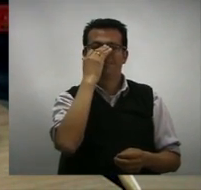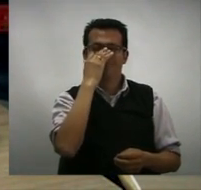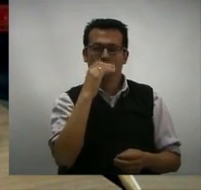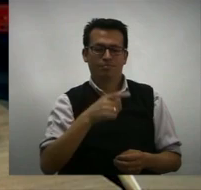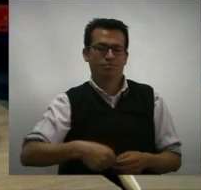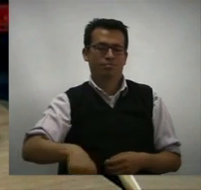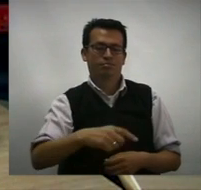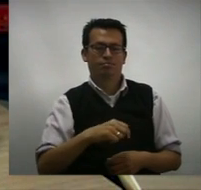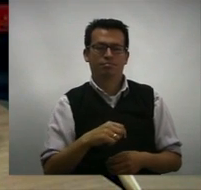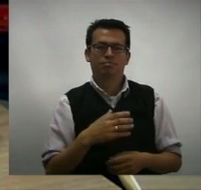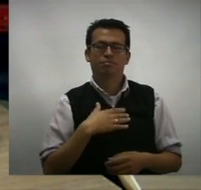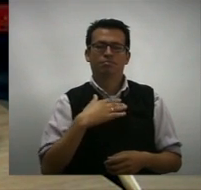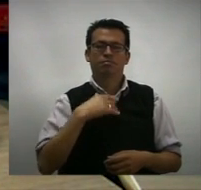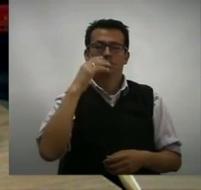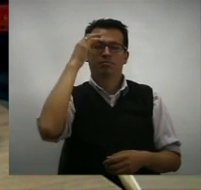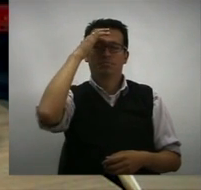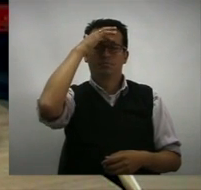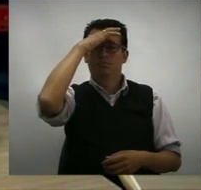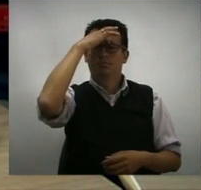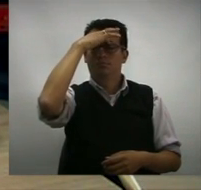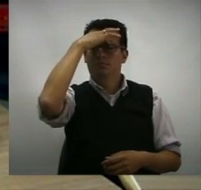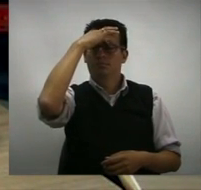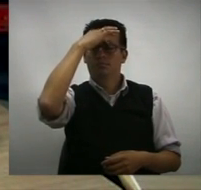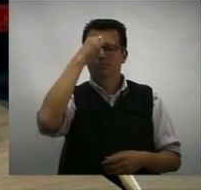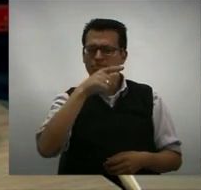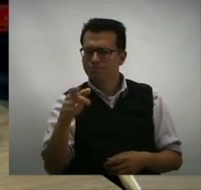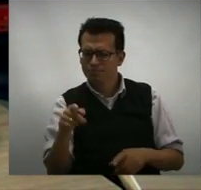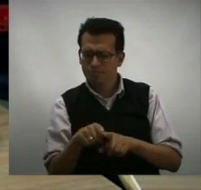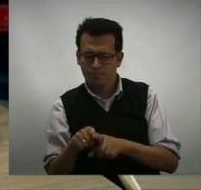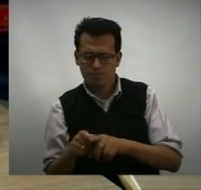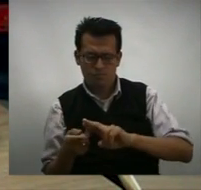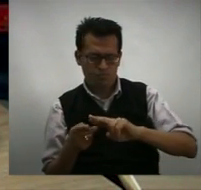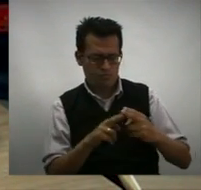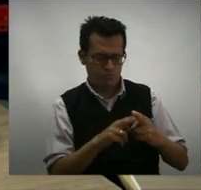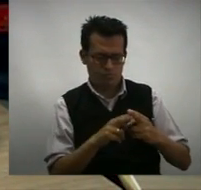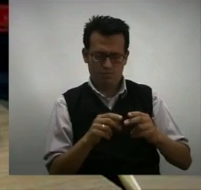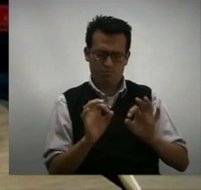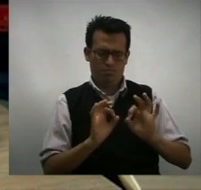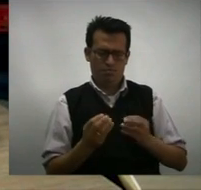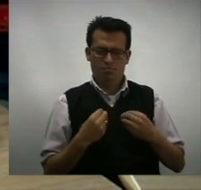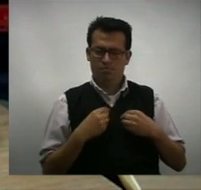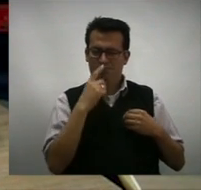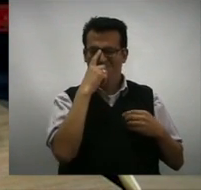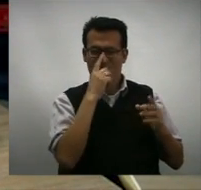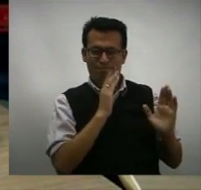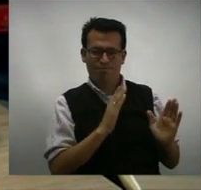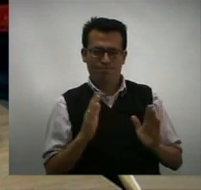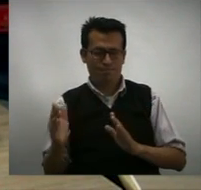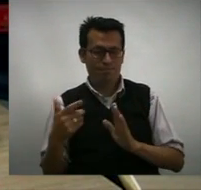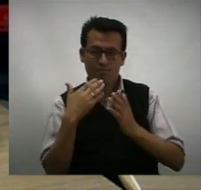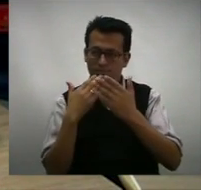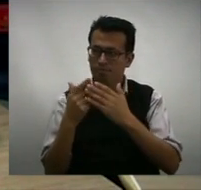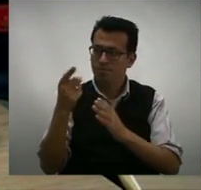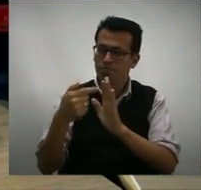carácter normativo, una ortopedia social que propende por el mantenimiento de un orden que busca agradar a los dioses y por